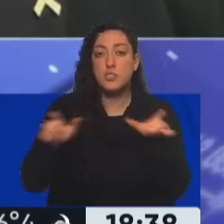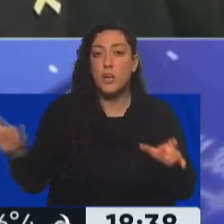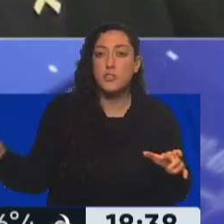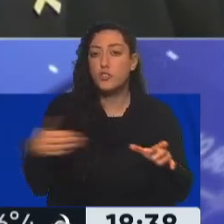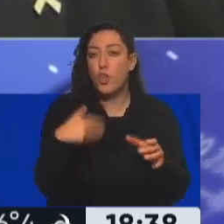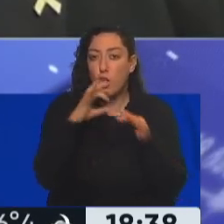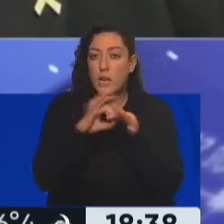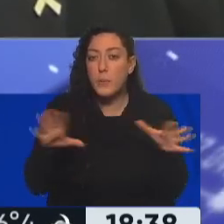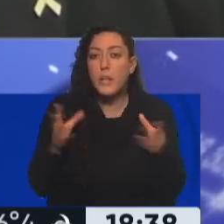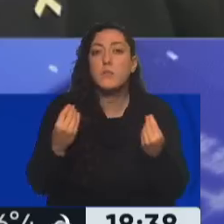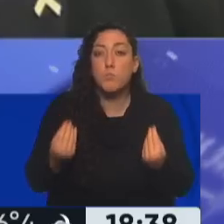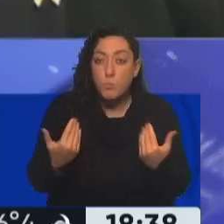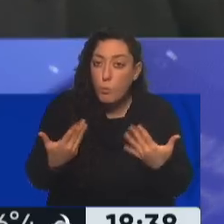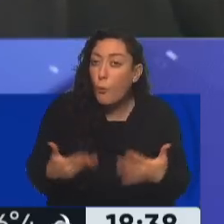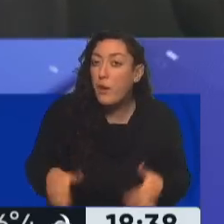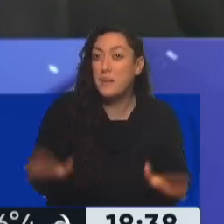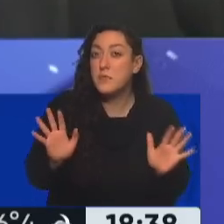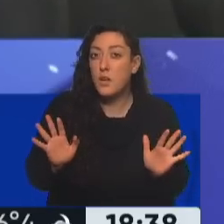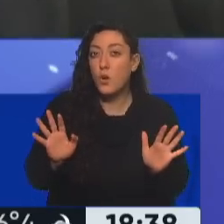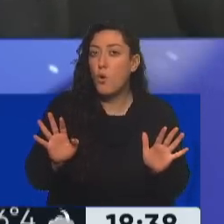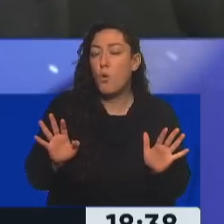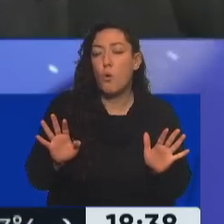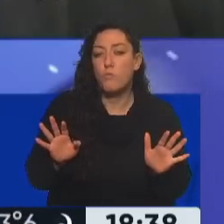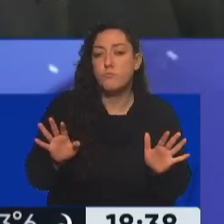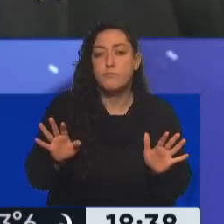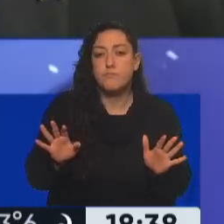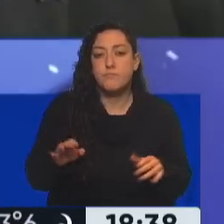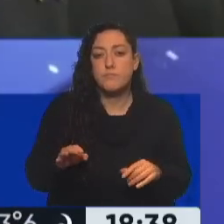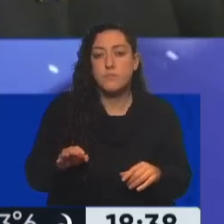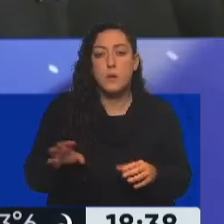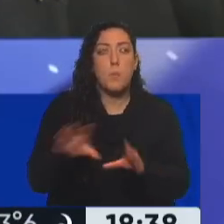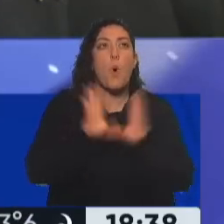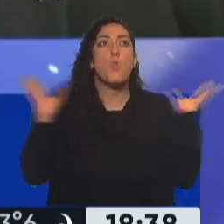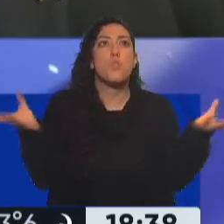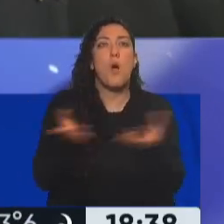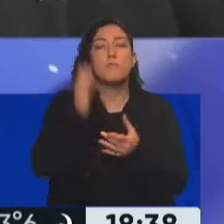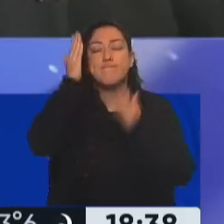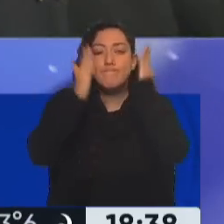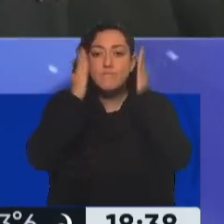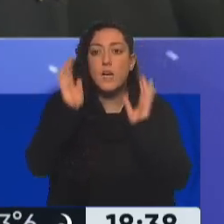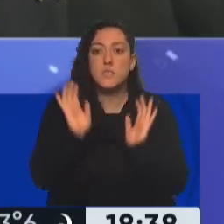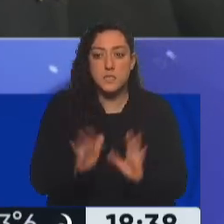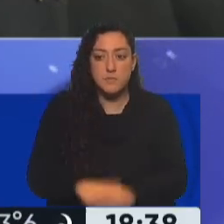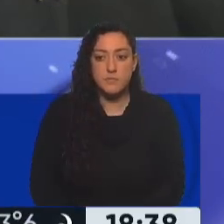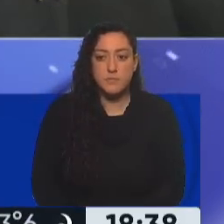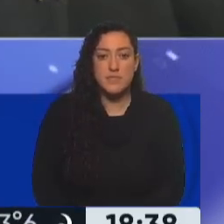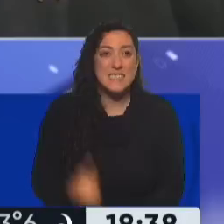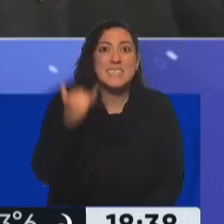los secuestrados. ¿Hay posibilidad de esto o es el anhelo del mundo que esto ocurra, si es posible, ahora